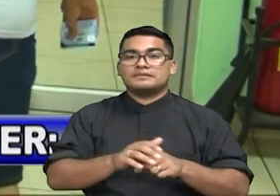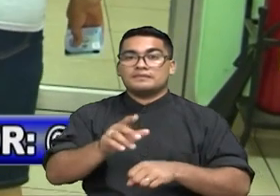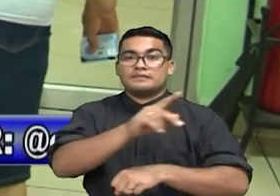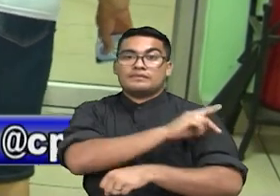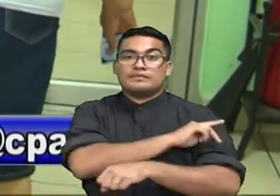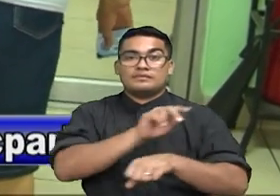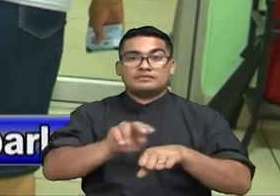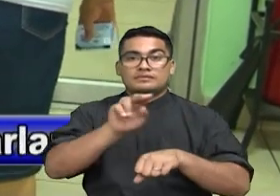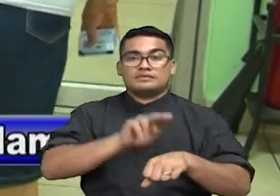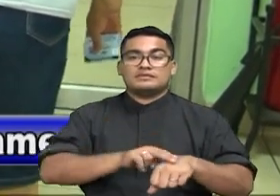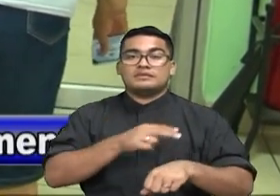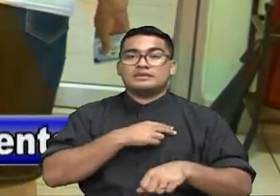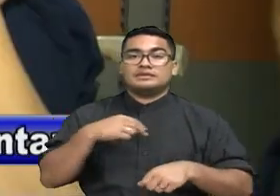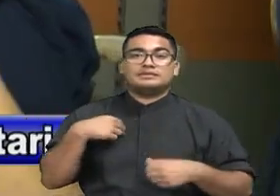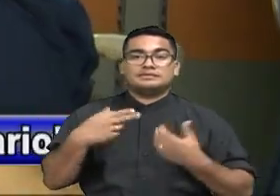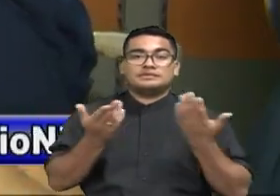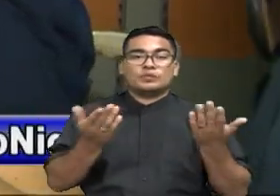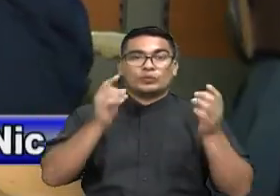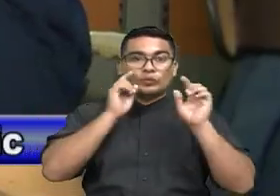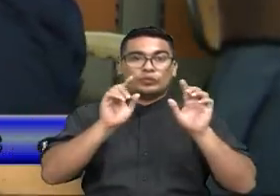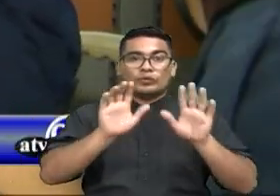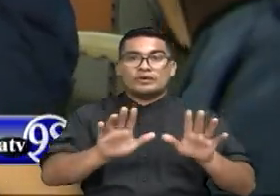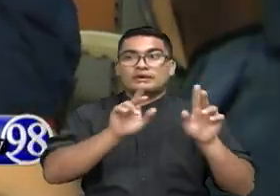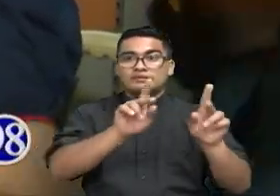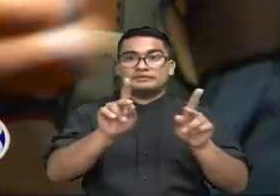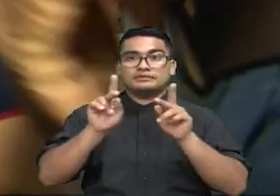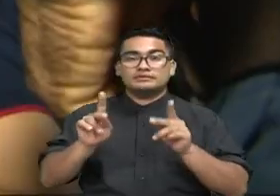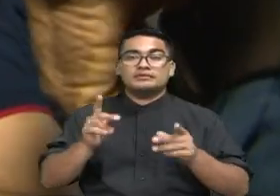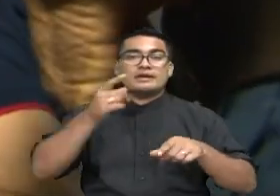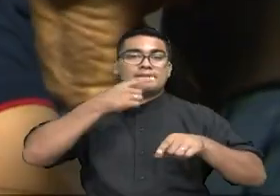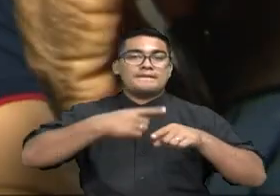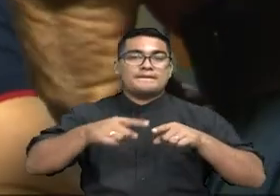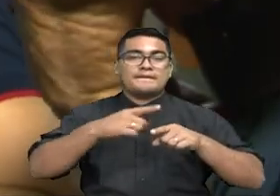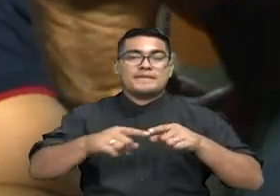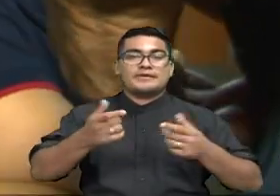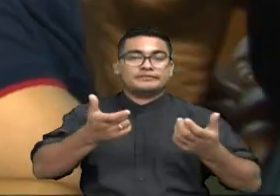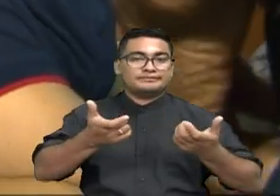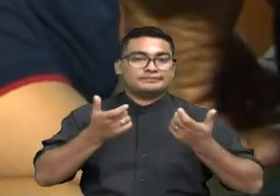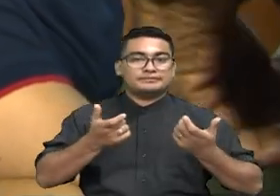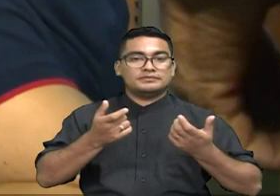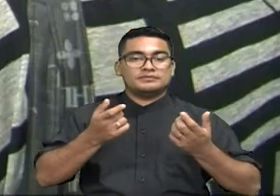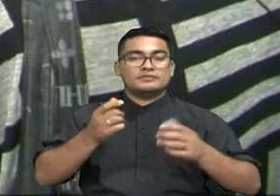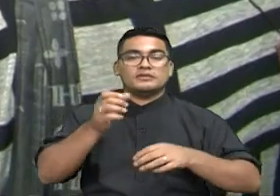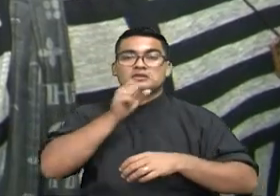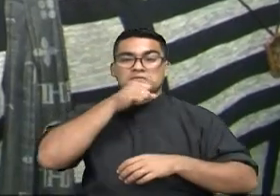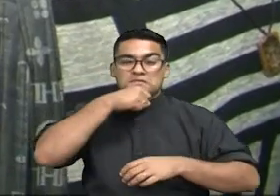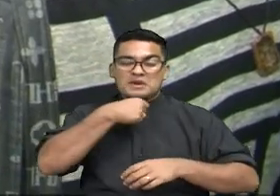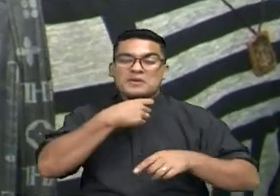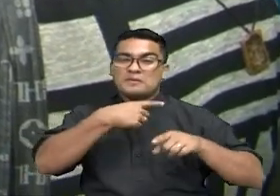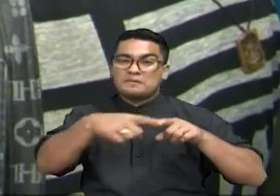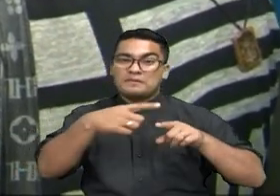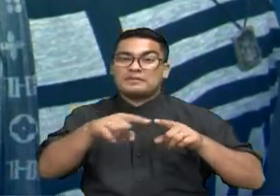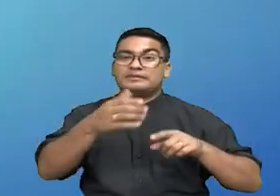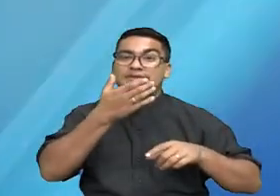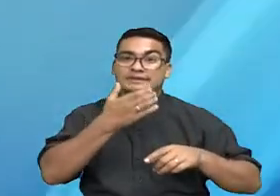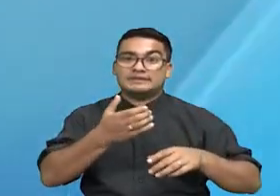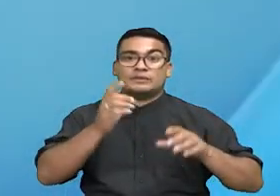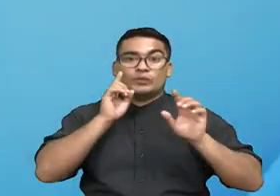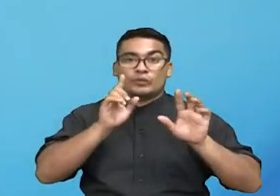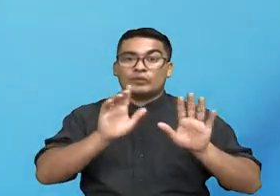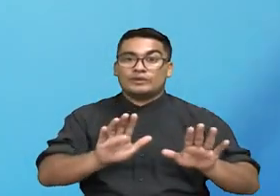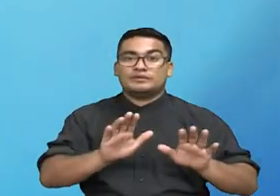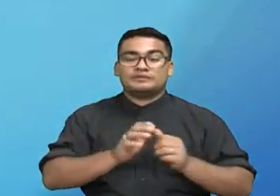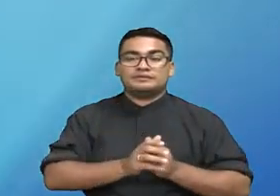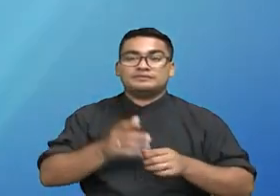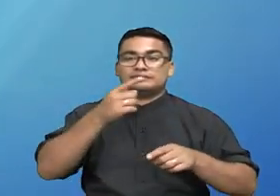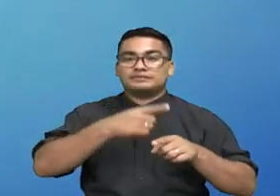Nacional garantiza la seguridad de los ciudadanos que reciben pago del 13º mes, jubilación y pago del mes de diciembre. El pago